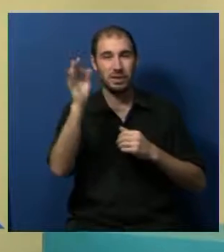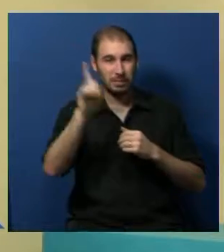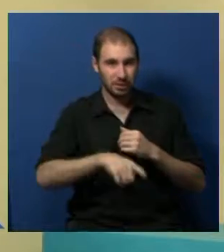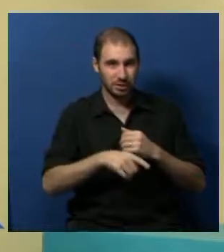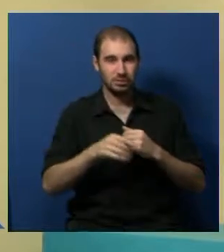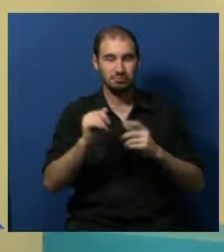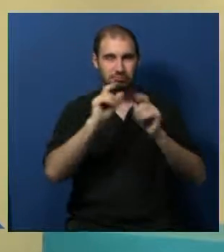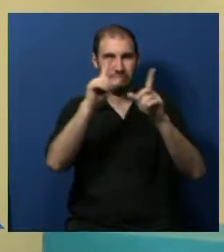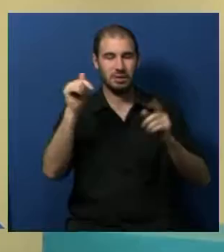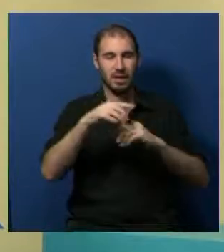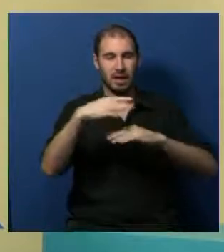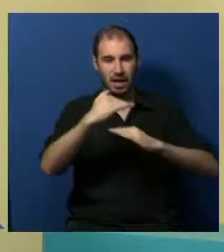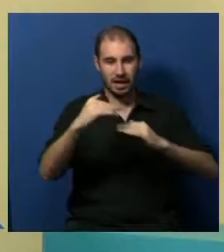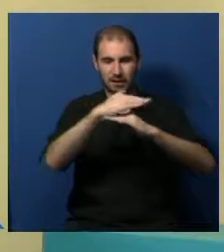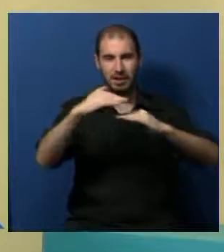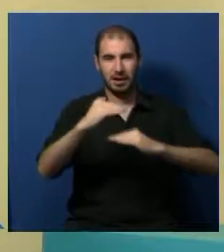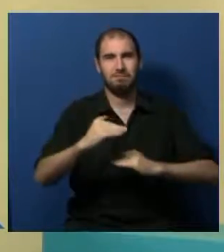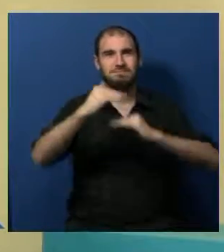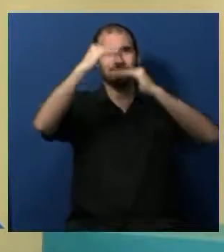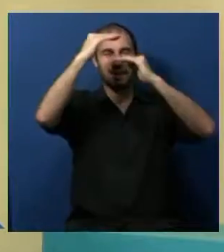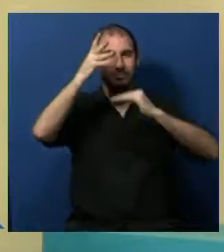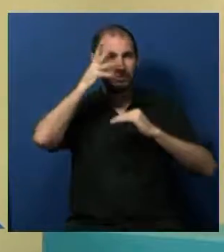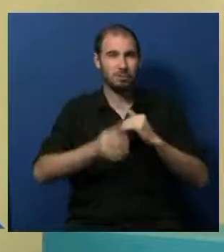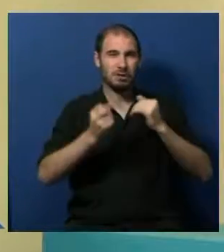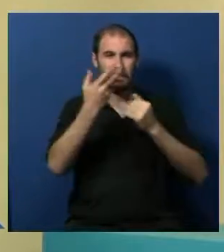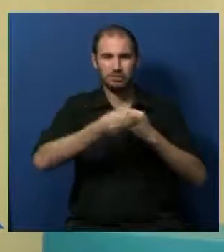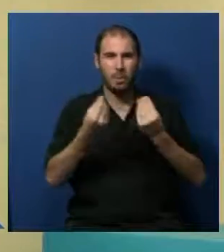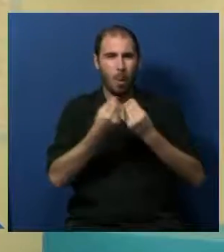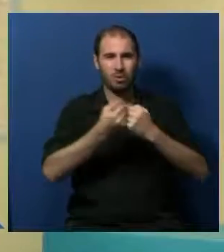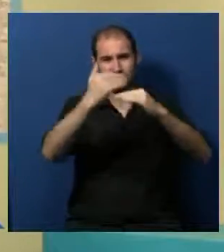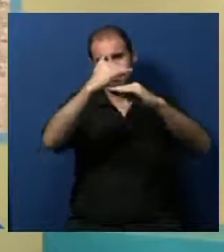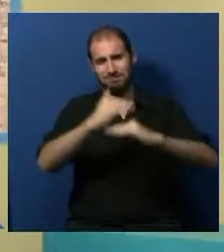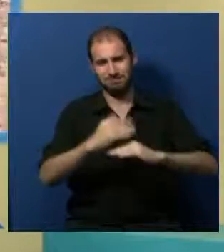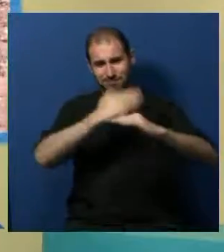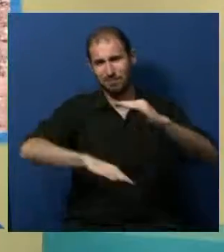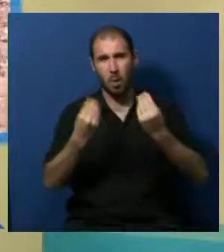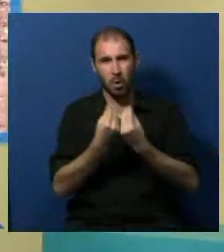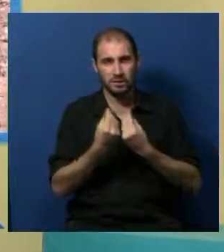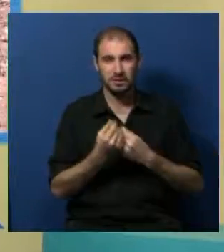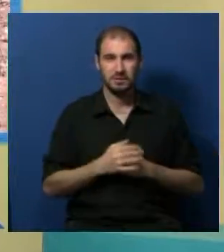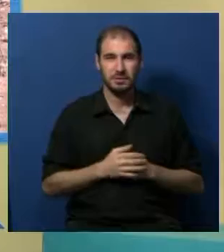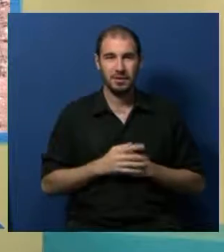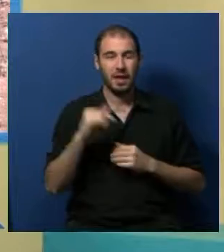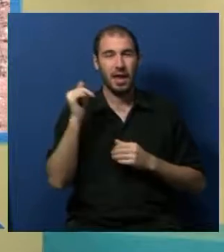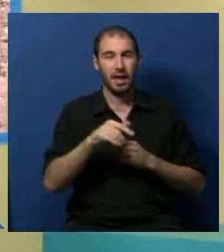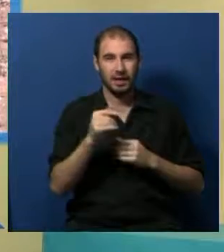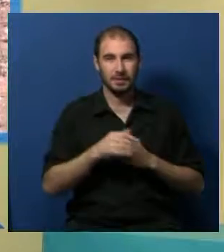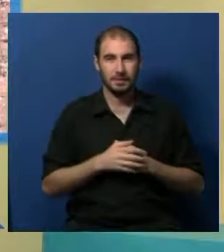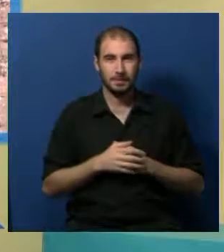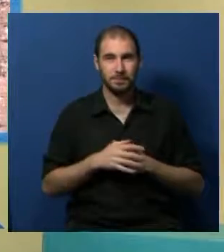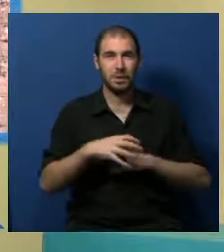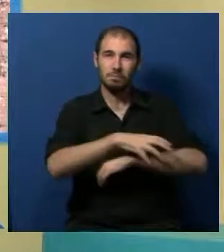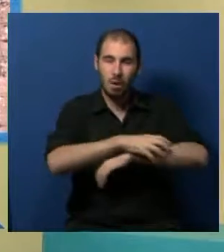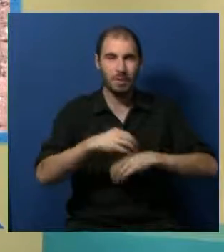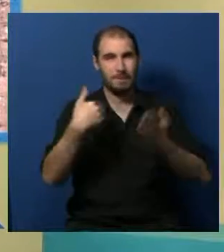nos sorprende que estas líneas se hayan elevado un montón y haya caído mucha gente debajo de estas líneas de pobreza. Por eso hay nuevos